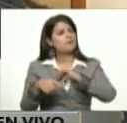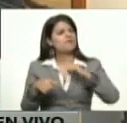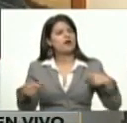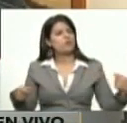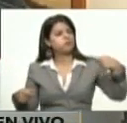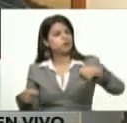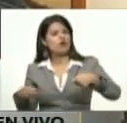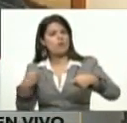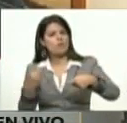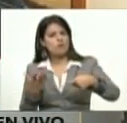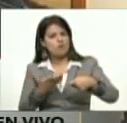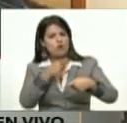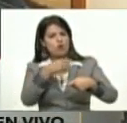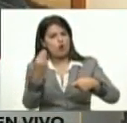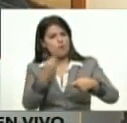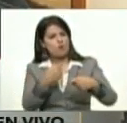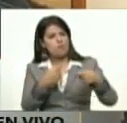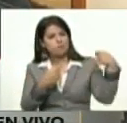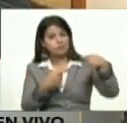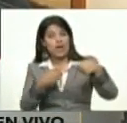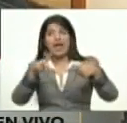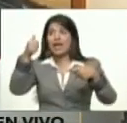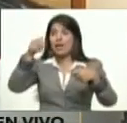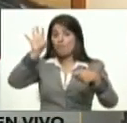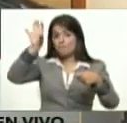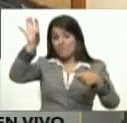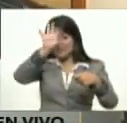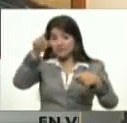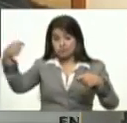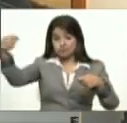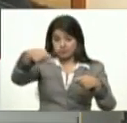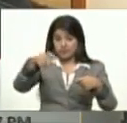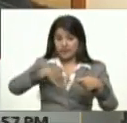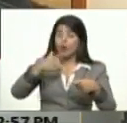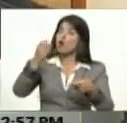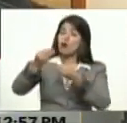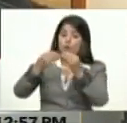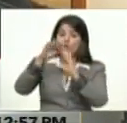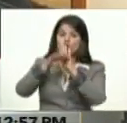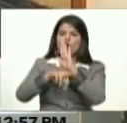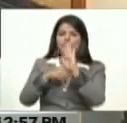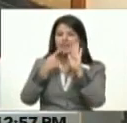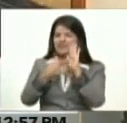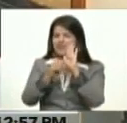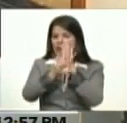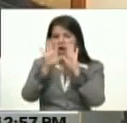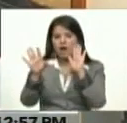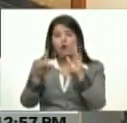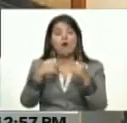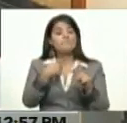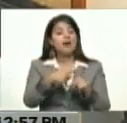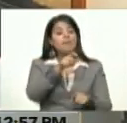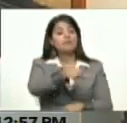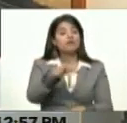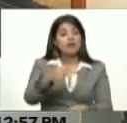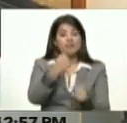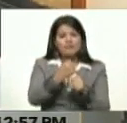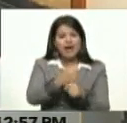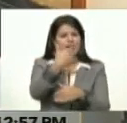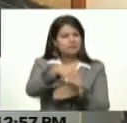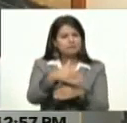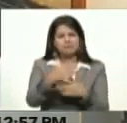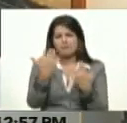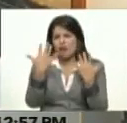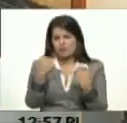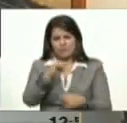la inversión privada internacional y, por supuesto, la inversión de los mineros artesanales, de los mineros que